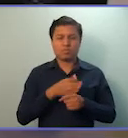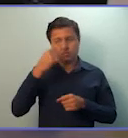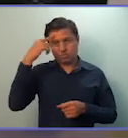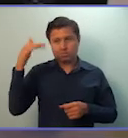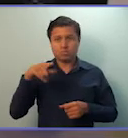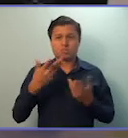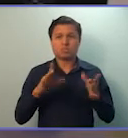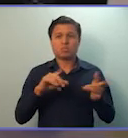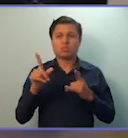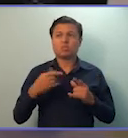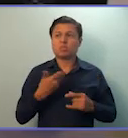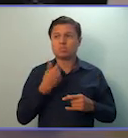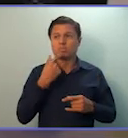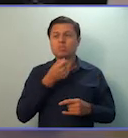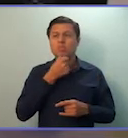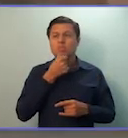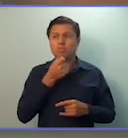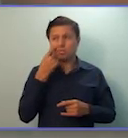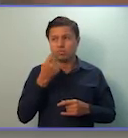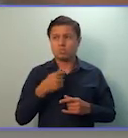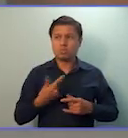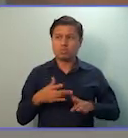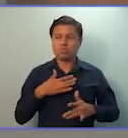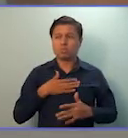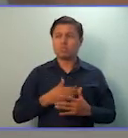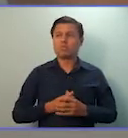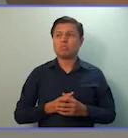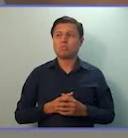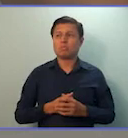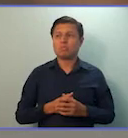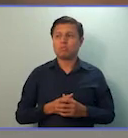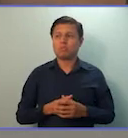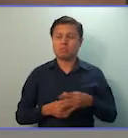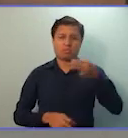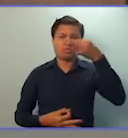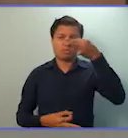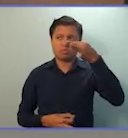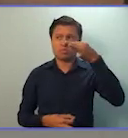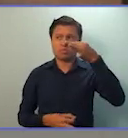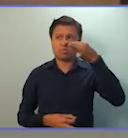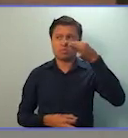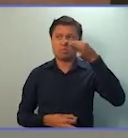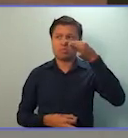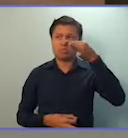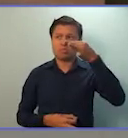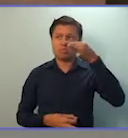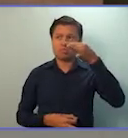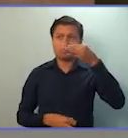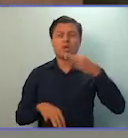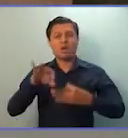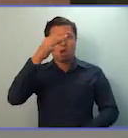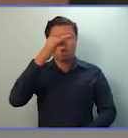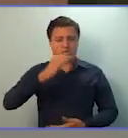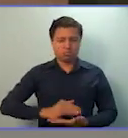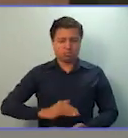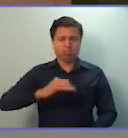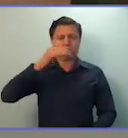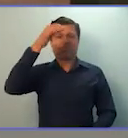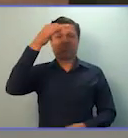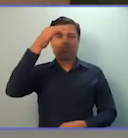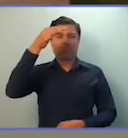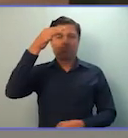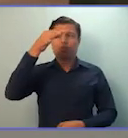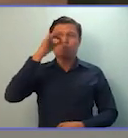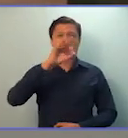es esto nosotros le llamamos esto va a tener un tamaño de esa doble carta es algo grande este se llama borrador